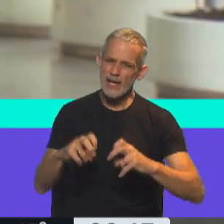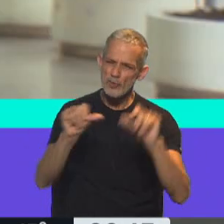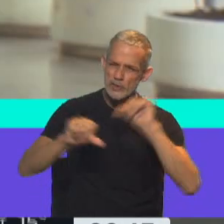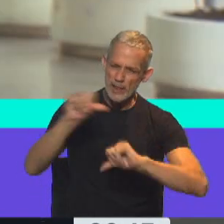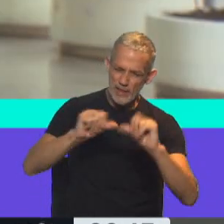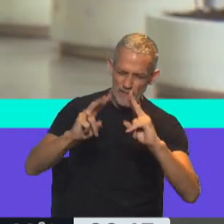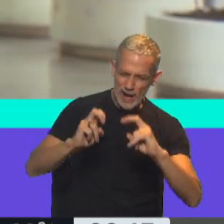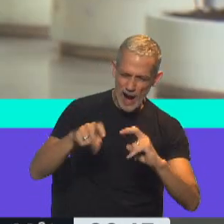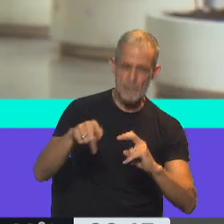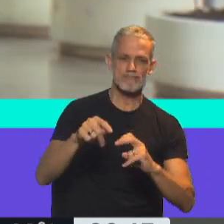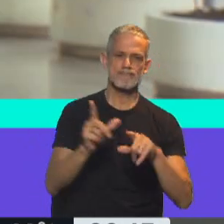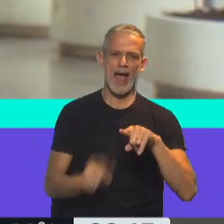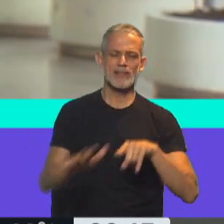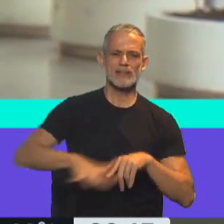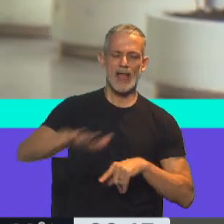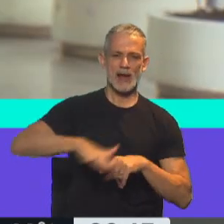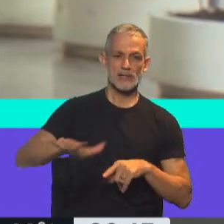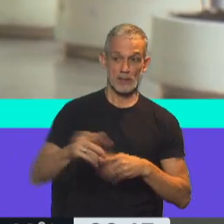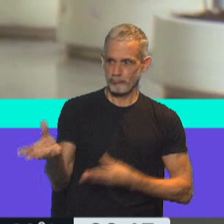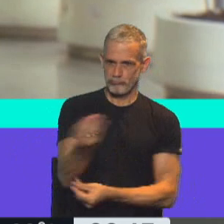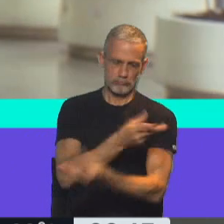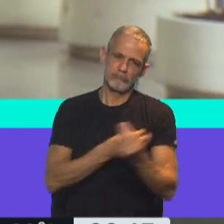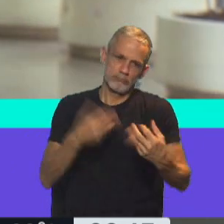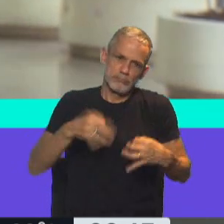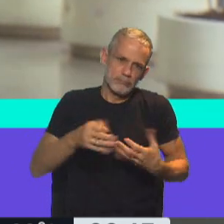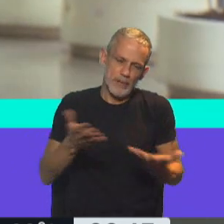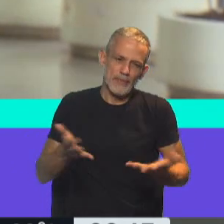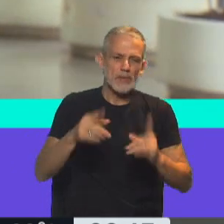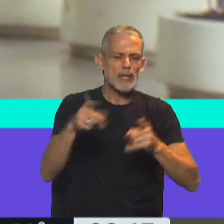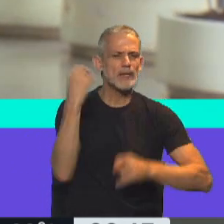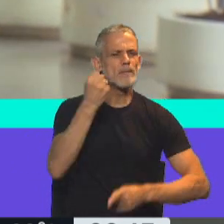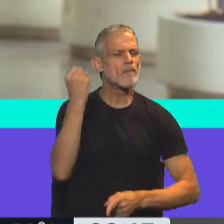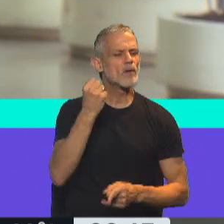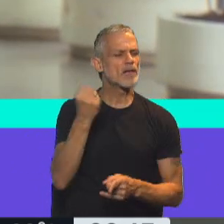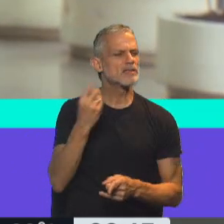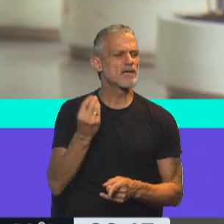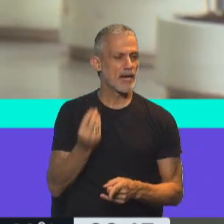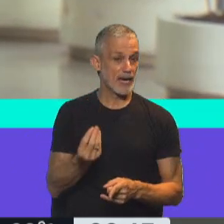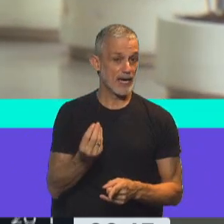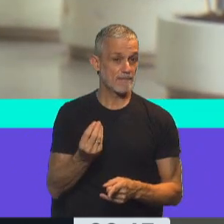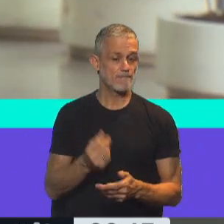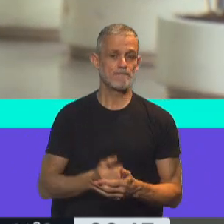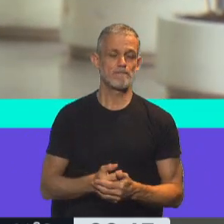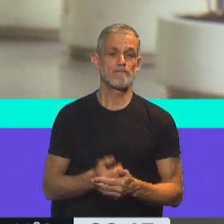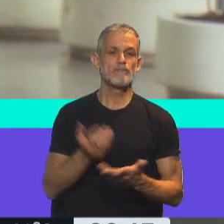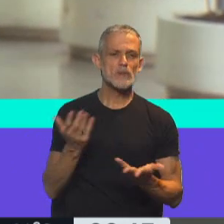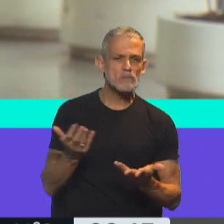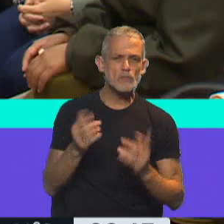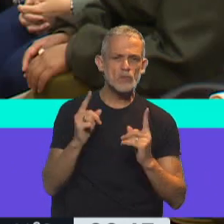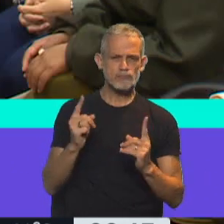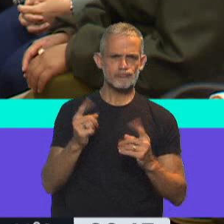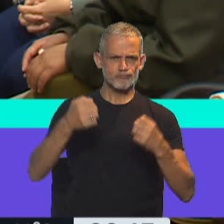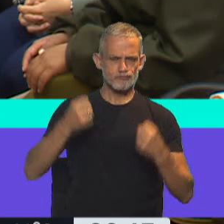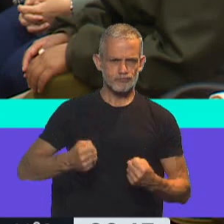científica, de la importancia de la cooperación en la Antártida, pero de la importancia también de mantener en